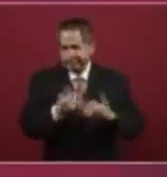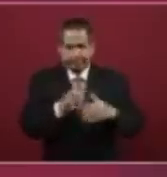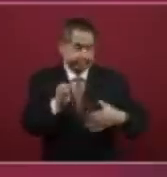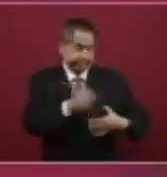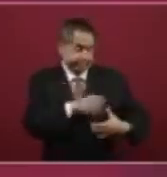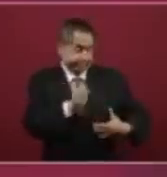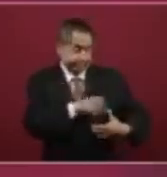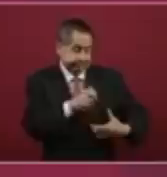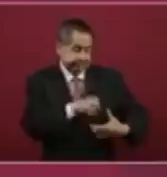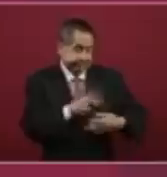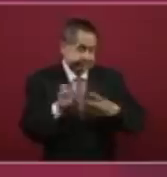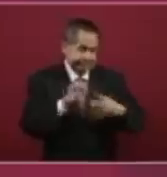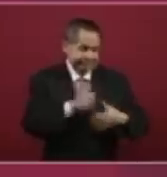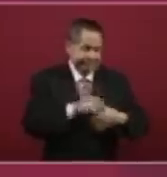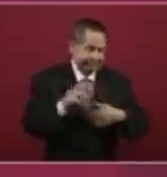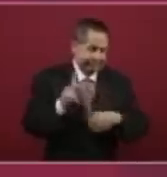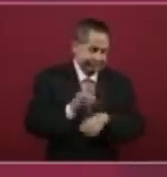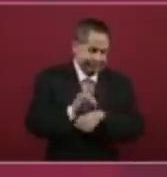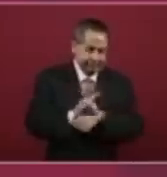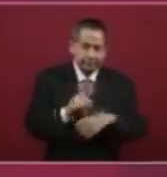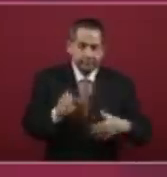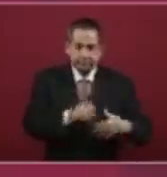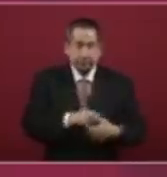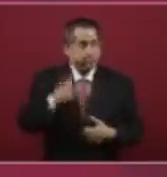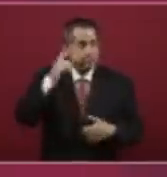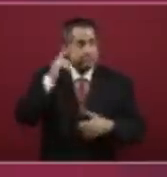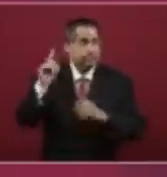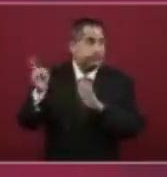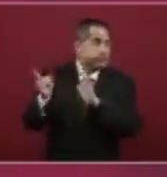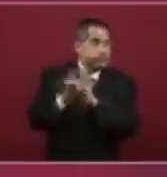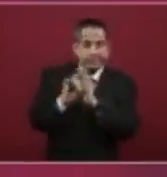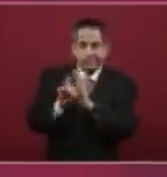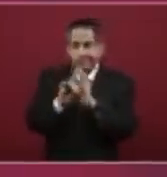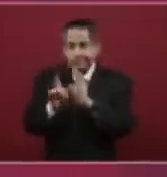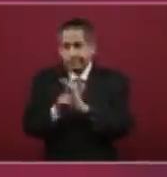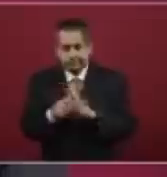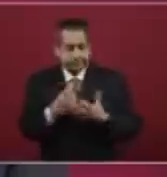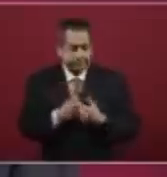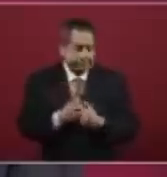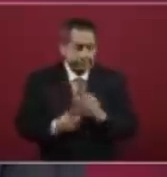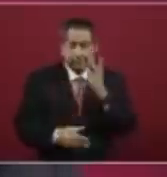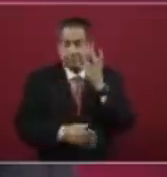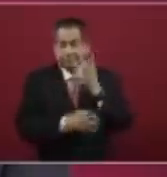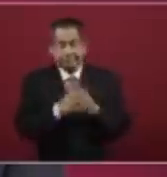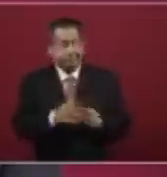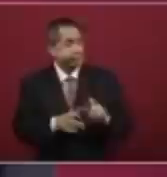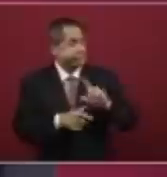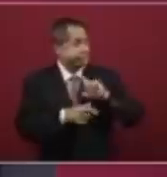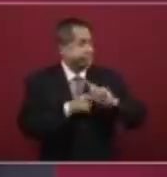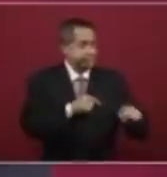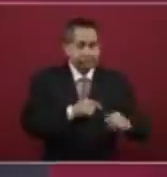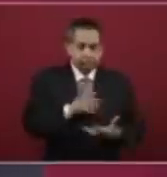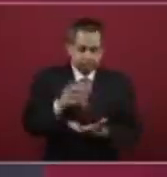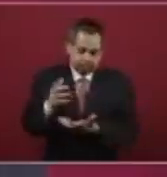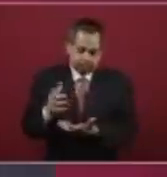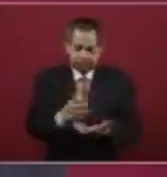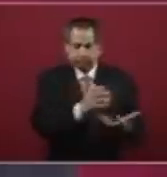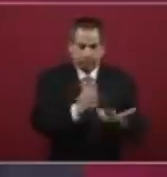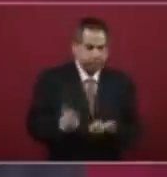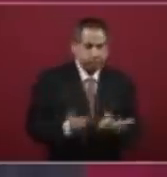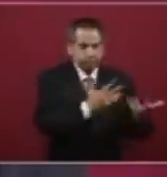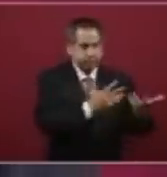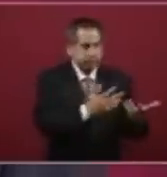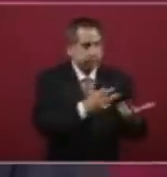maletas, pero entonces suena el timbre, suena la alarma y tienen que salir y se llevan una parte, pues, pero